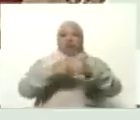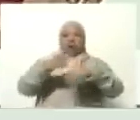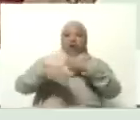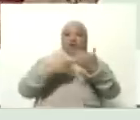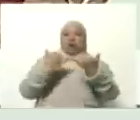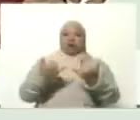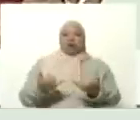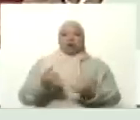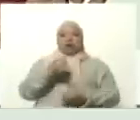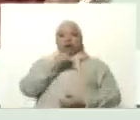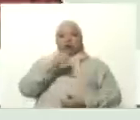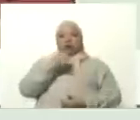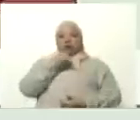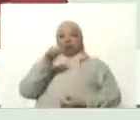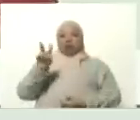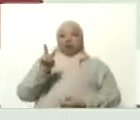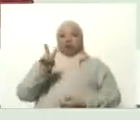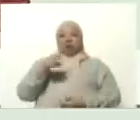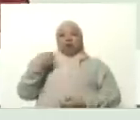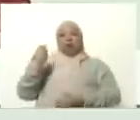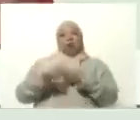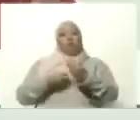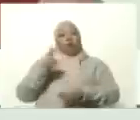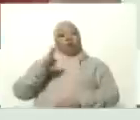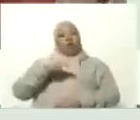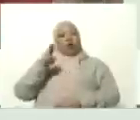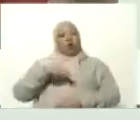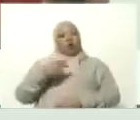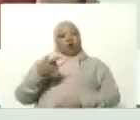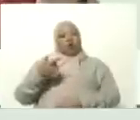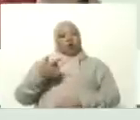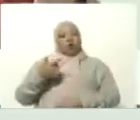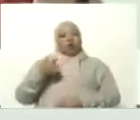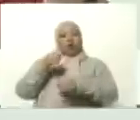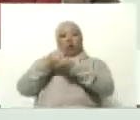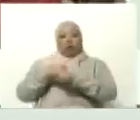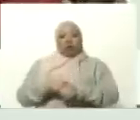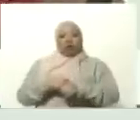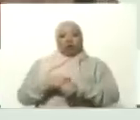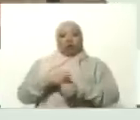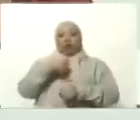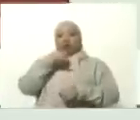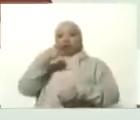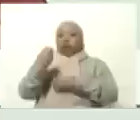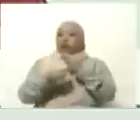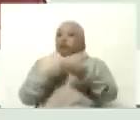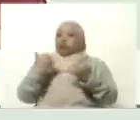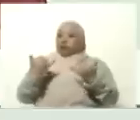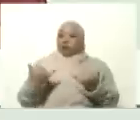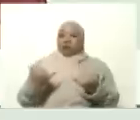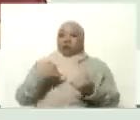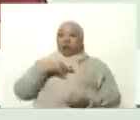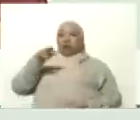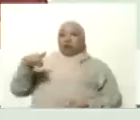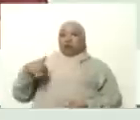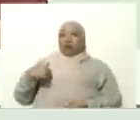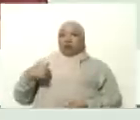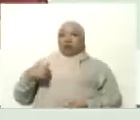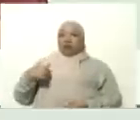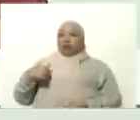garantizado en este país, como en ningún otro país. Aquí los que estamos perjudicados para hacer una campaña somos nosotros.